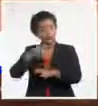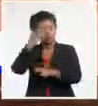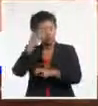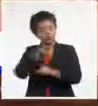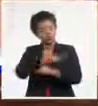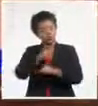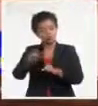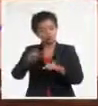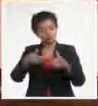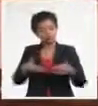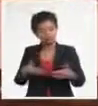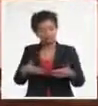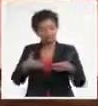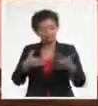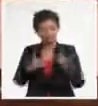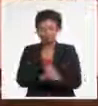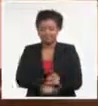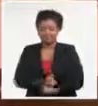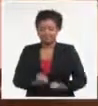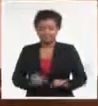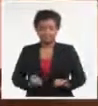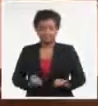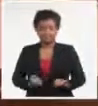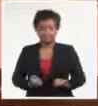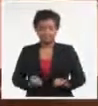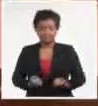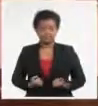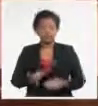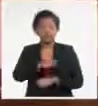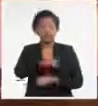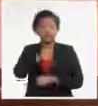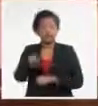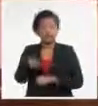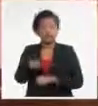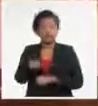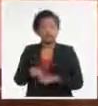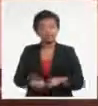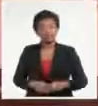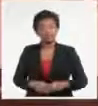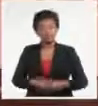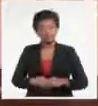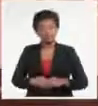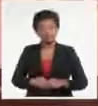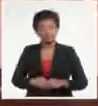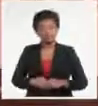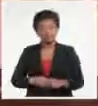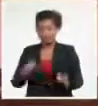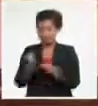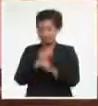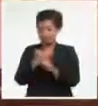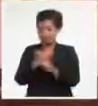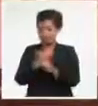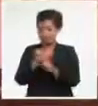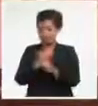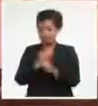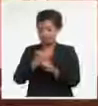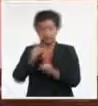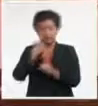con entrega y sacrificio. Ustedes han sido los que con trabajo, en